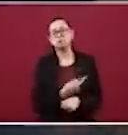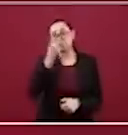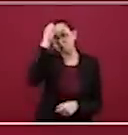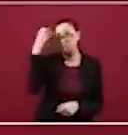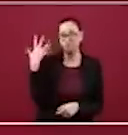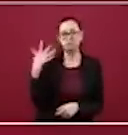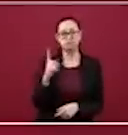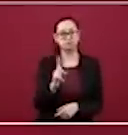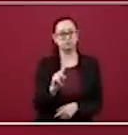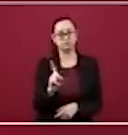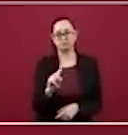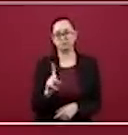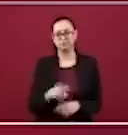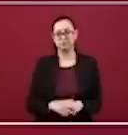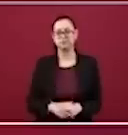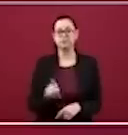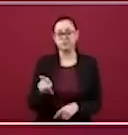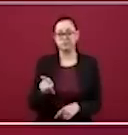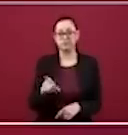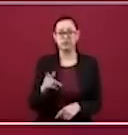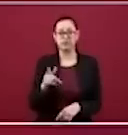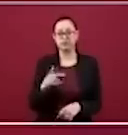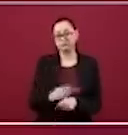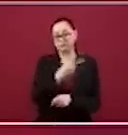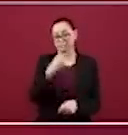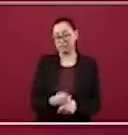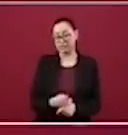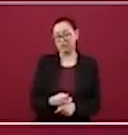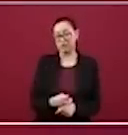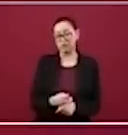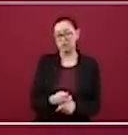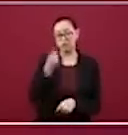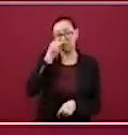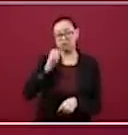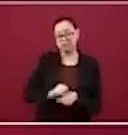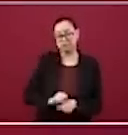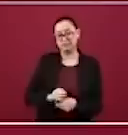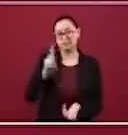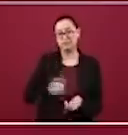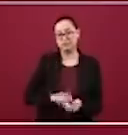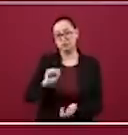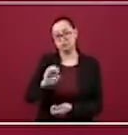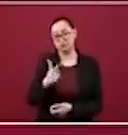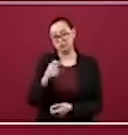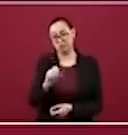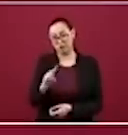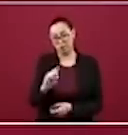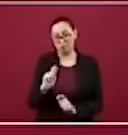Entonces, la subsecretaría de Gobernación, a cargo de Diana Álvarez, con un